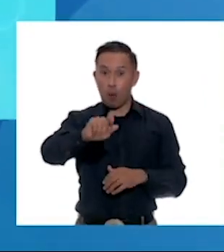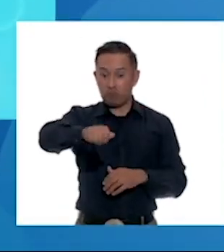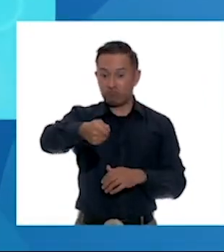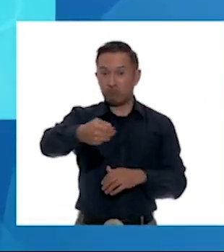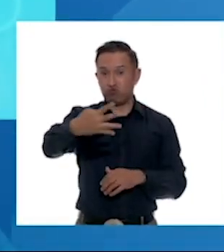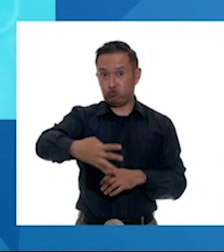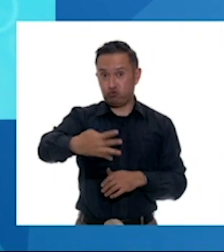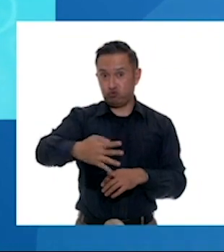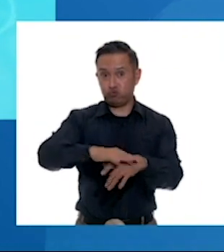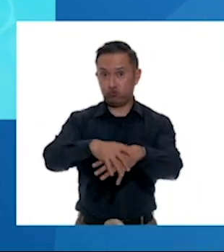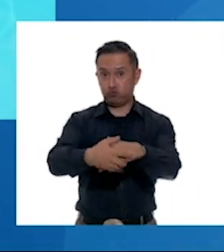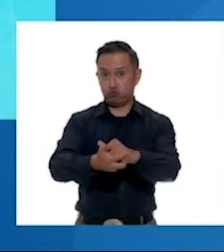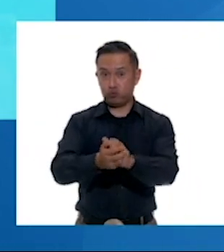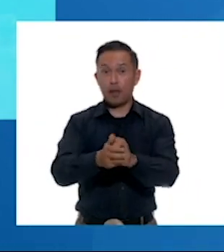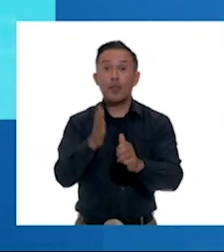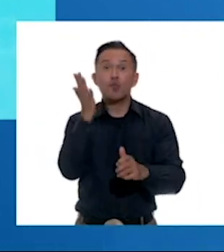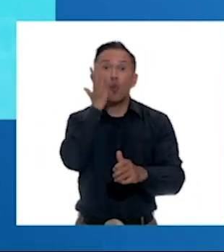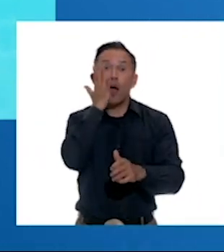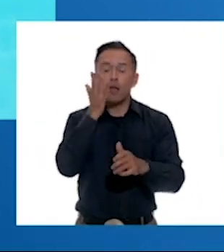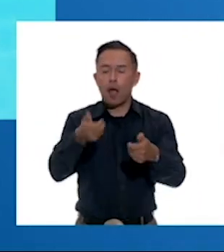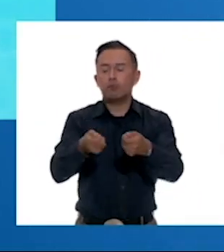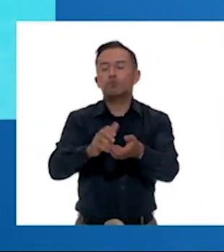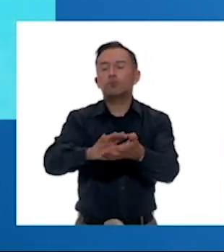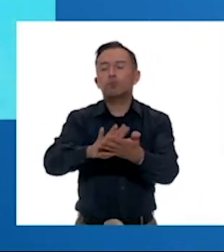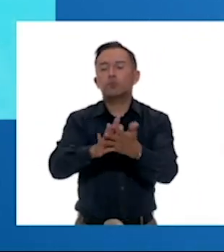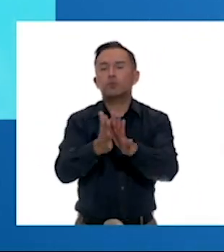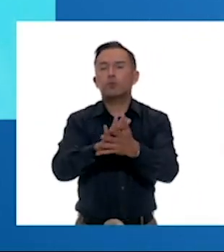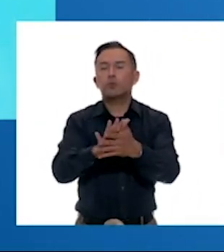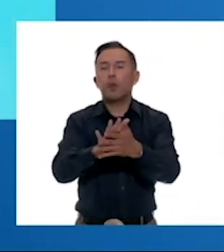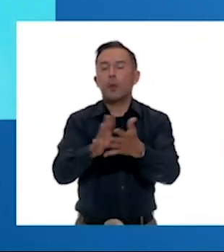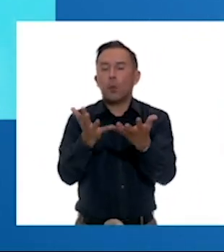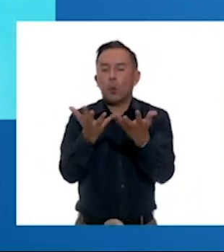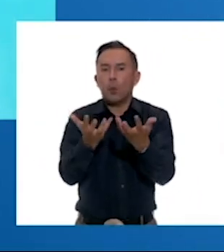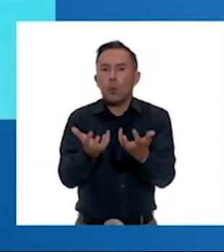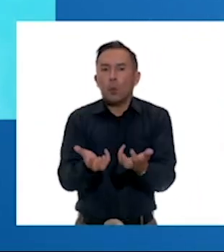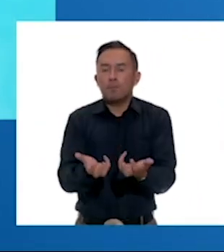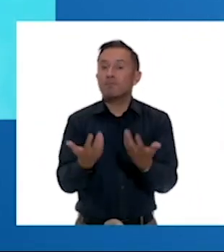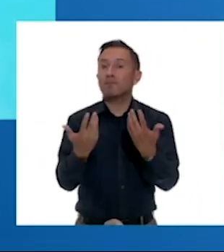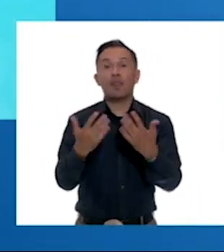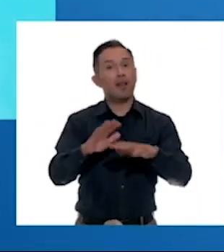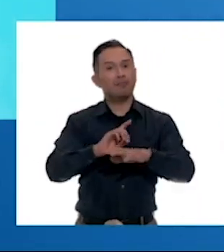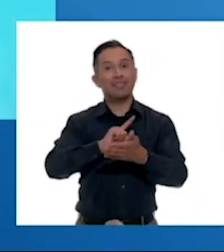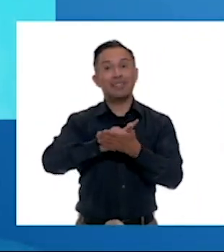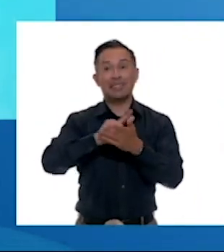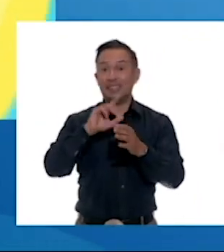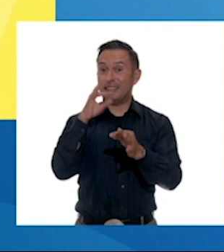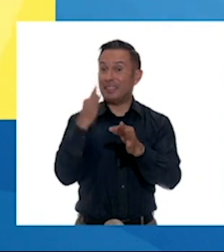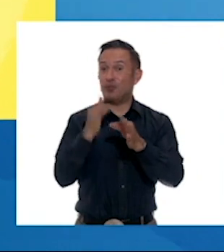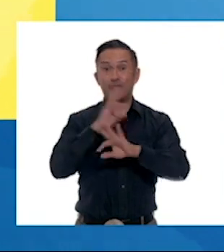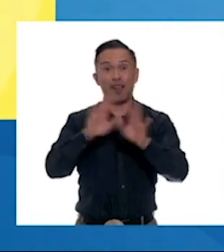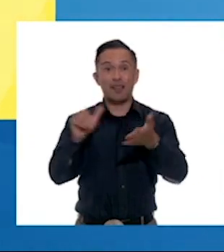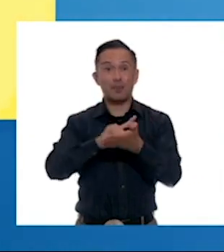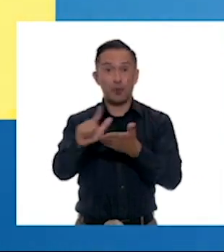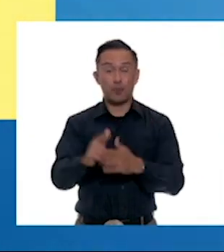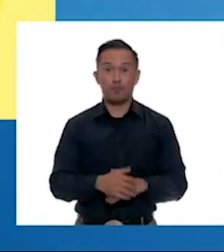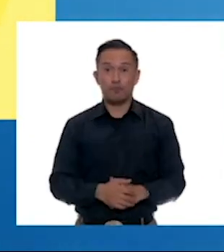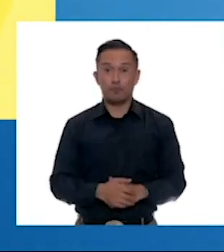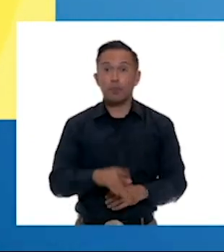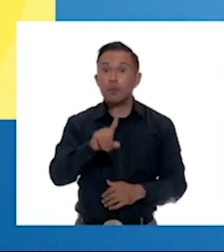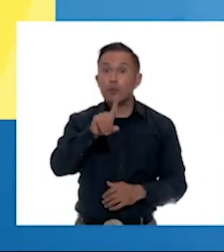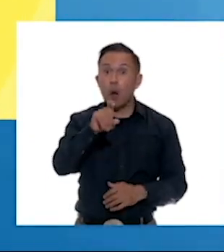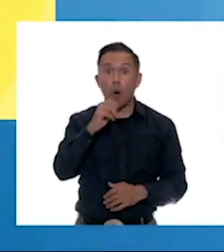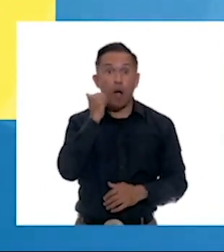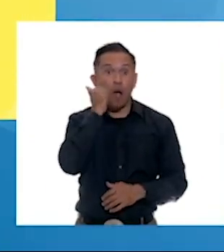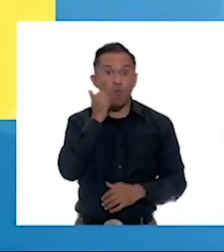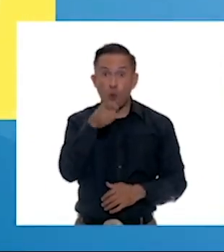Sécalas con una toalla. ¡Y listo! ¡Tus manos están limpias! Si no tienes agua y jabón,